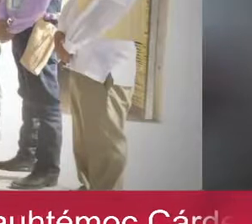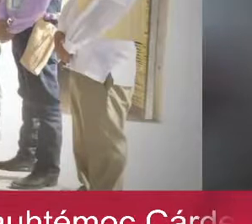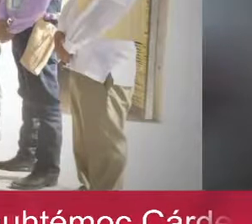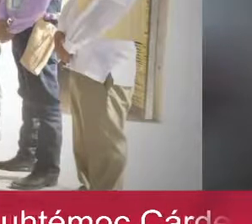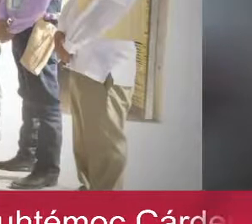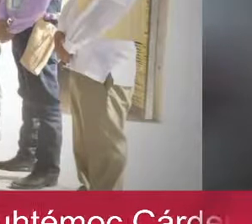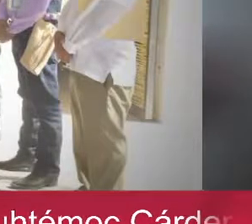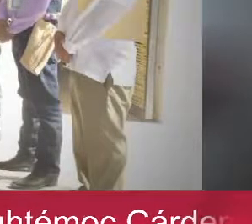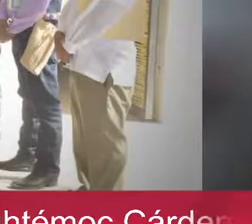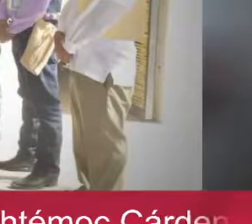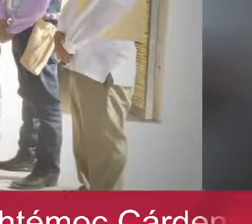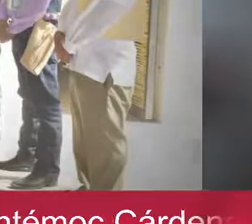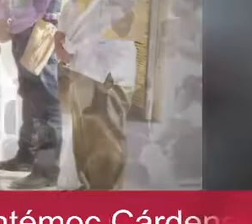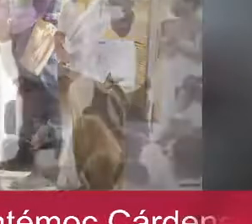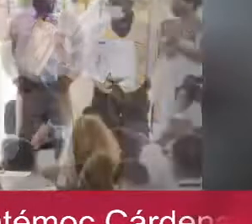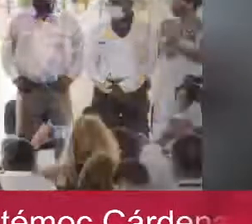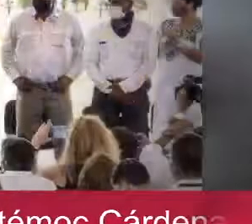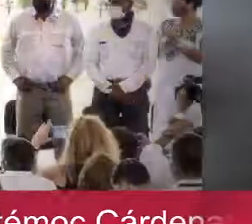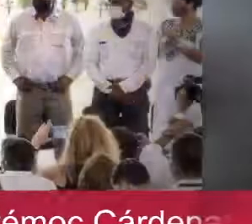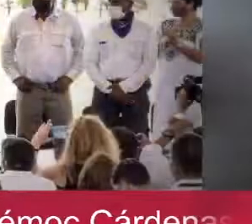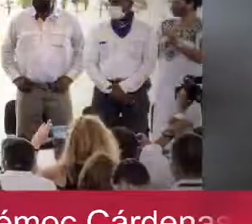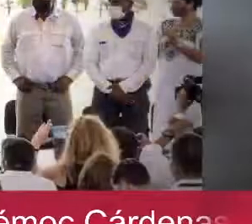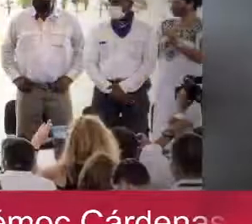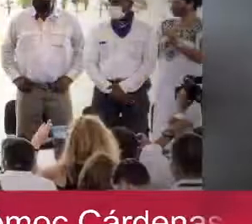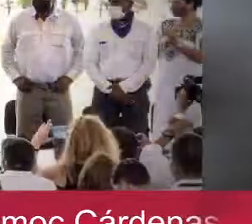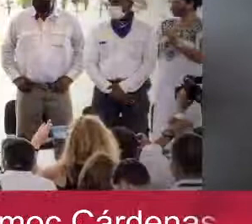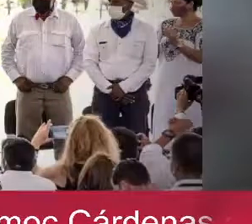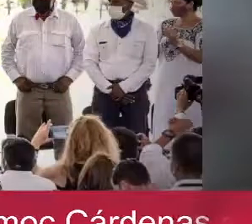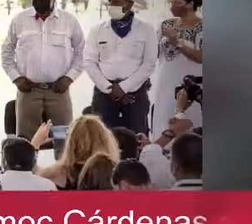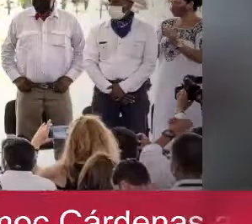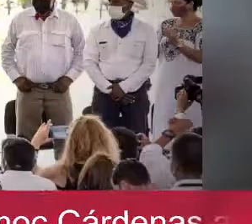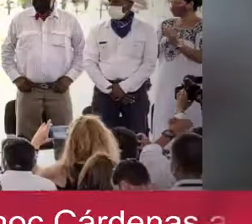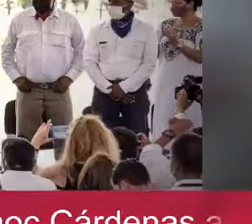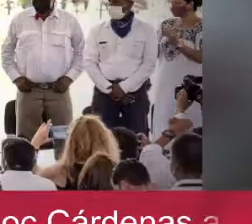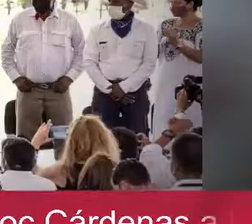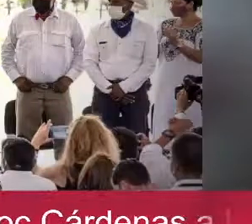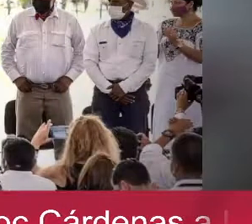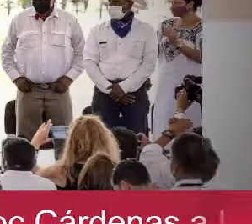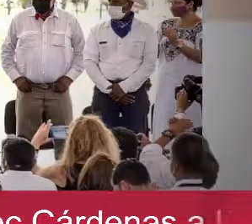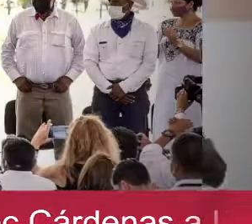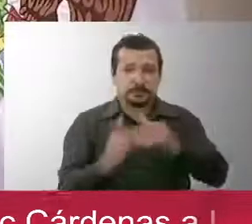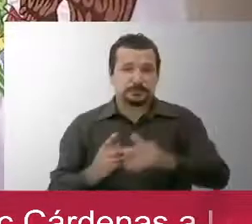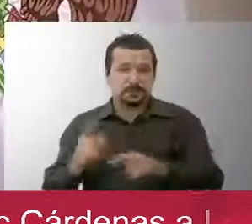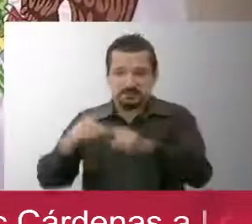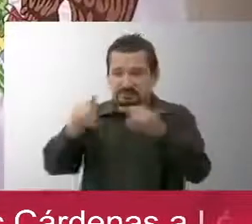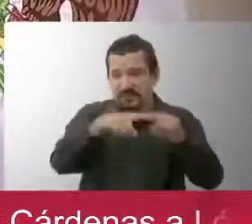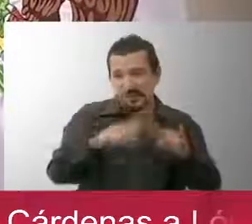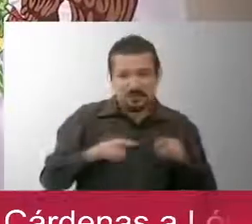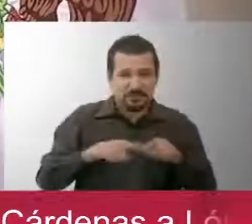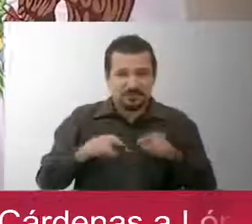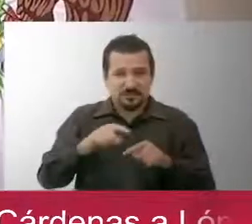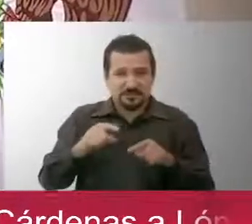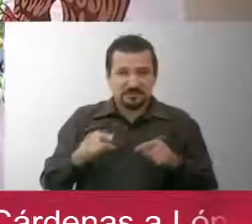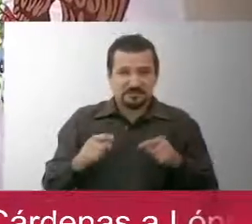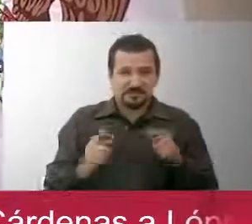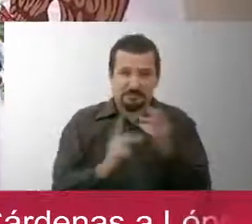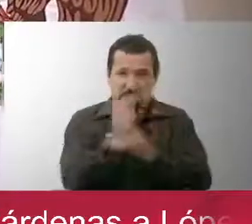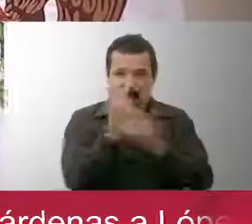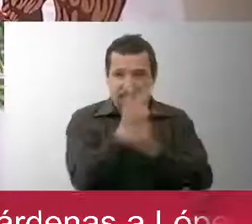le doy a conocer lo que dijo el mandatario federal de este fértil valle